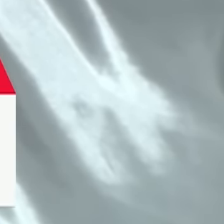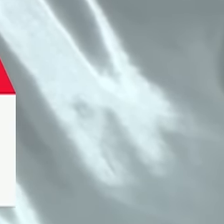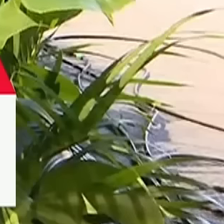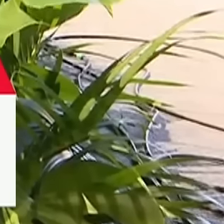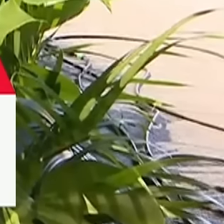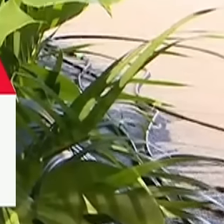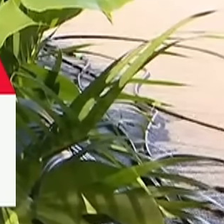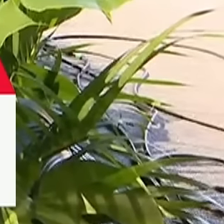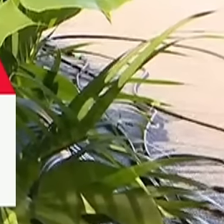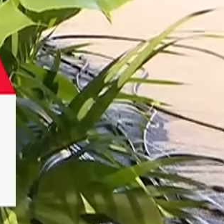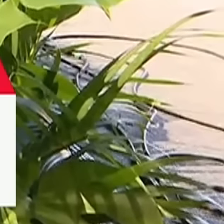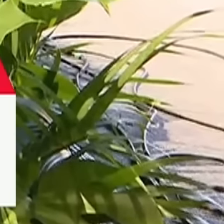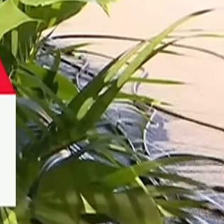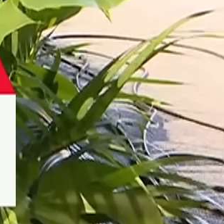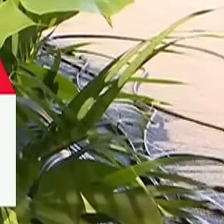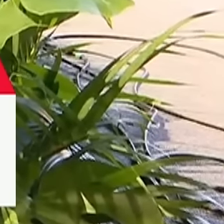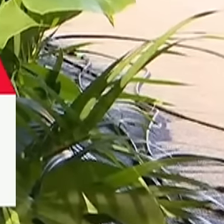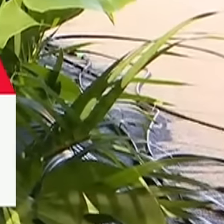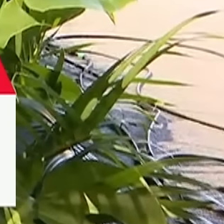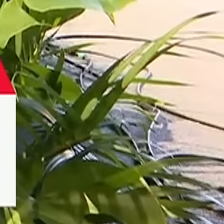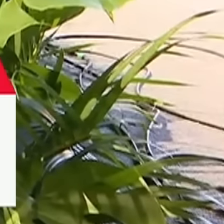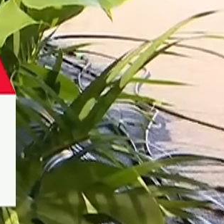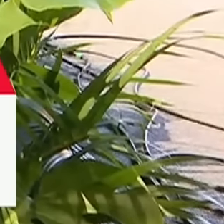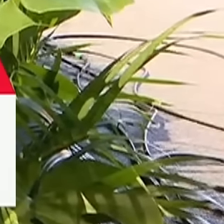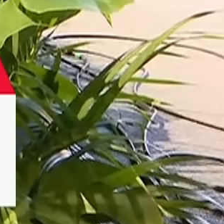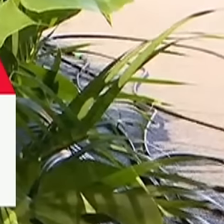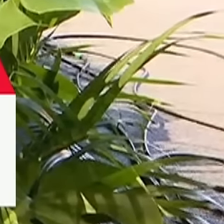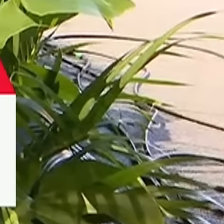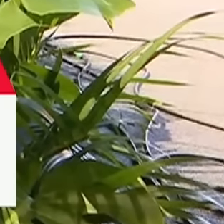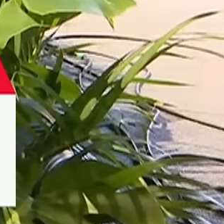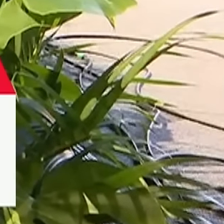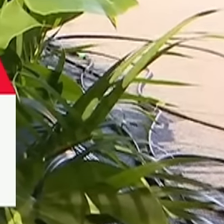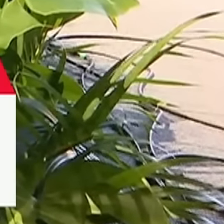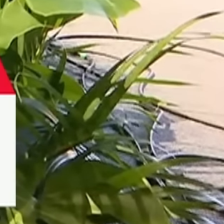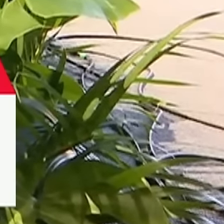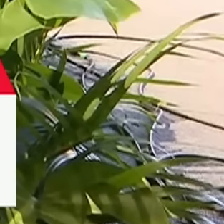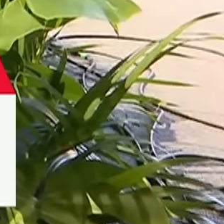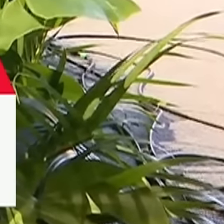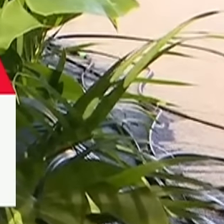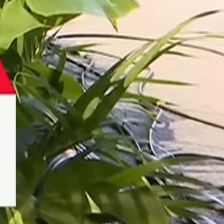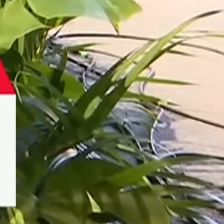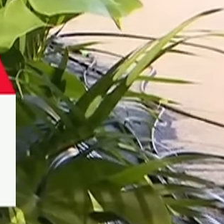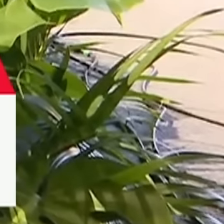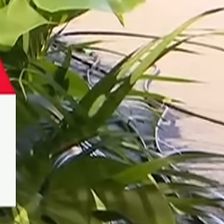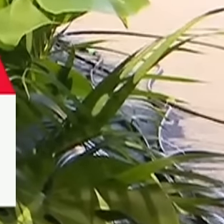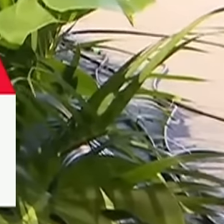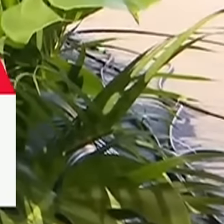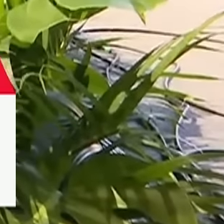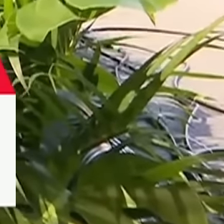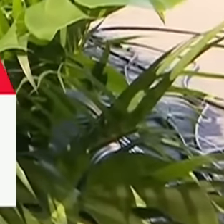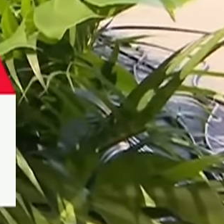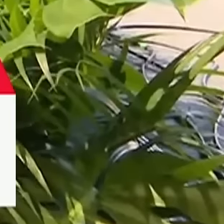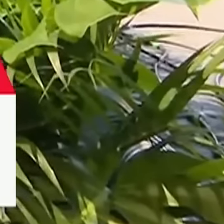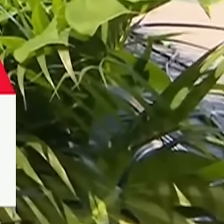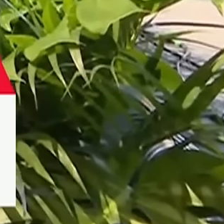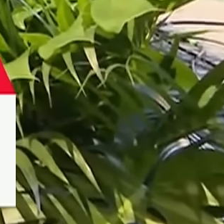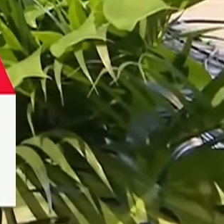Pese a la importancia de este sector para el bienestar de la población, la actividad industrial ha